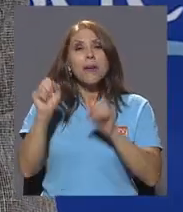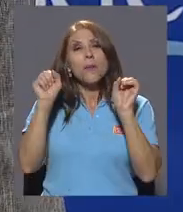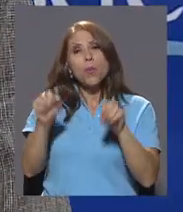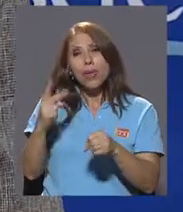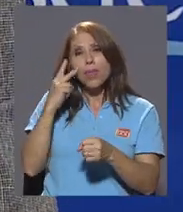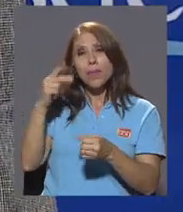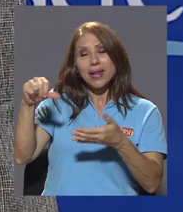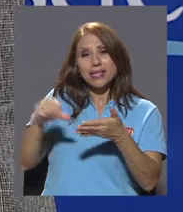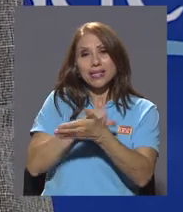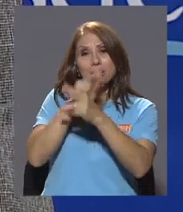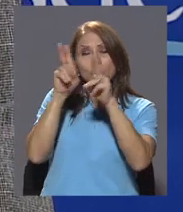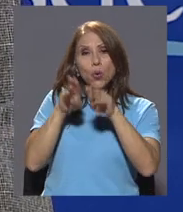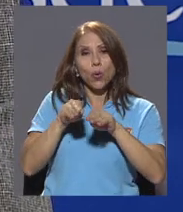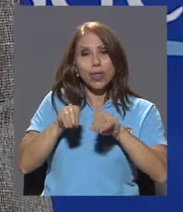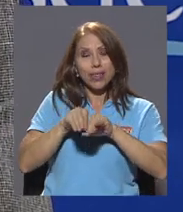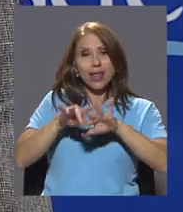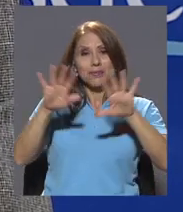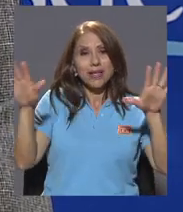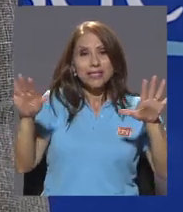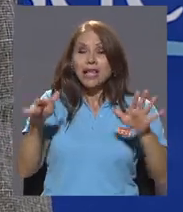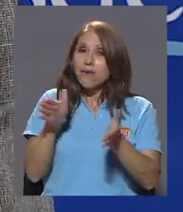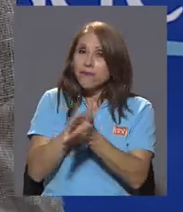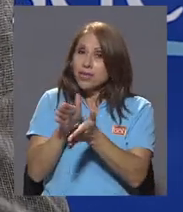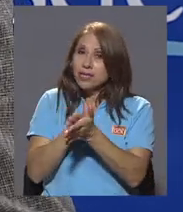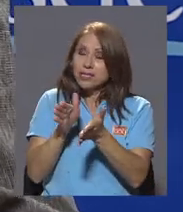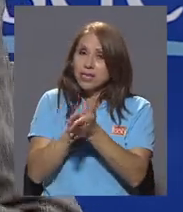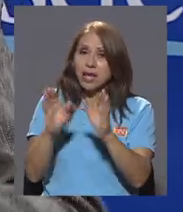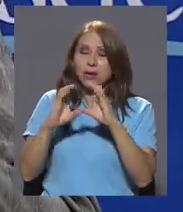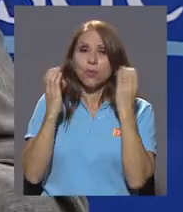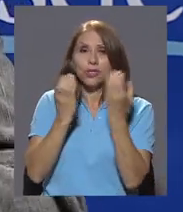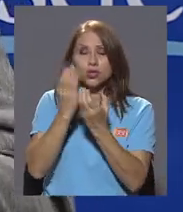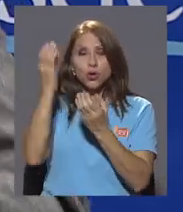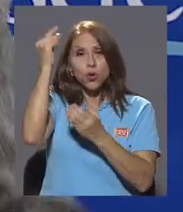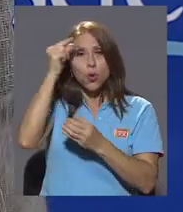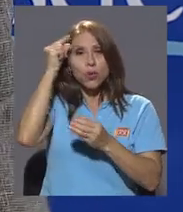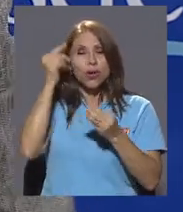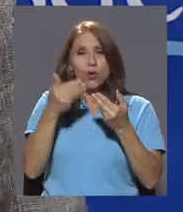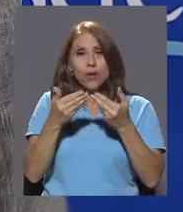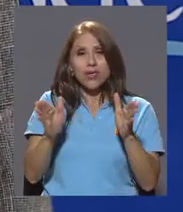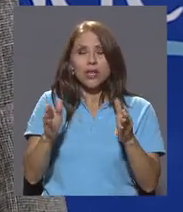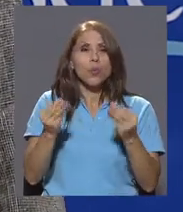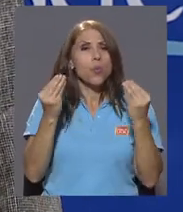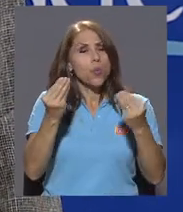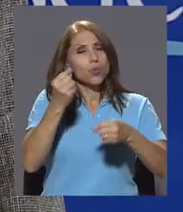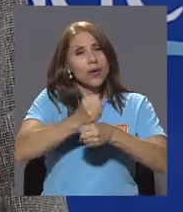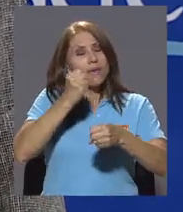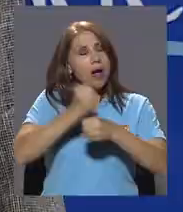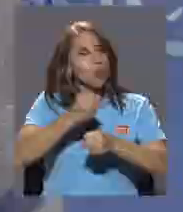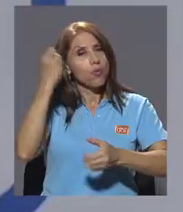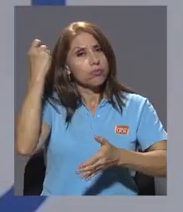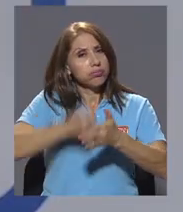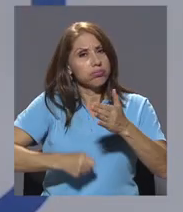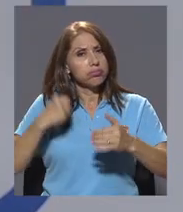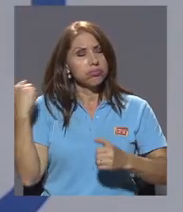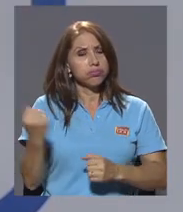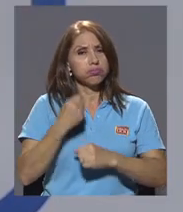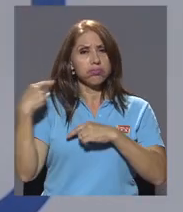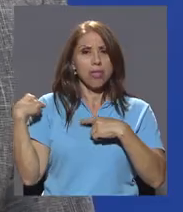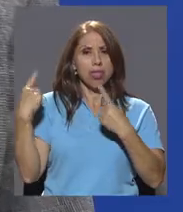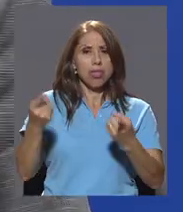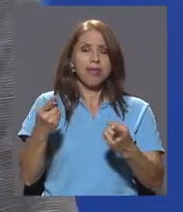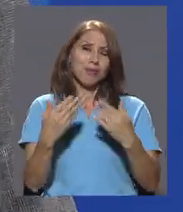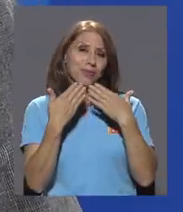transparencia y a ustedes felicitarlos en la comisión de gobierno abierto por todo este trabajo tan detallado tan sistemático que vienen haciendo desde entonces muchas gracias